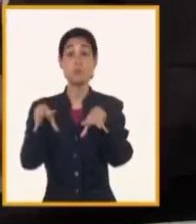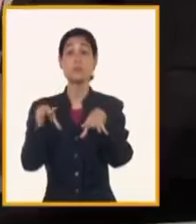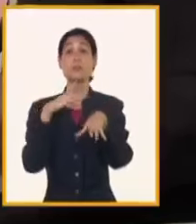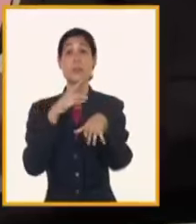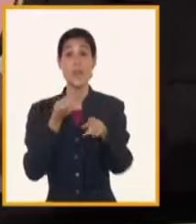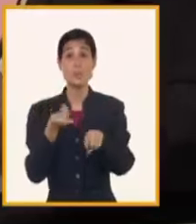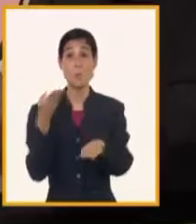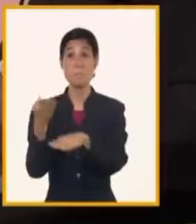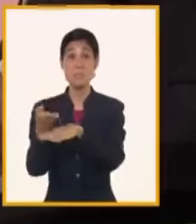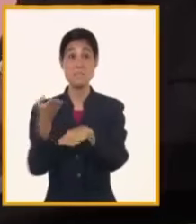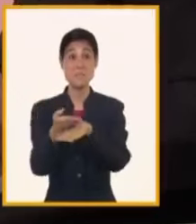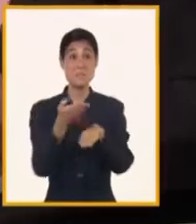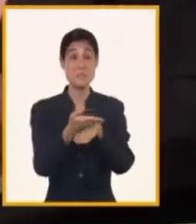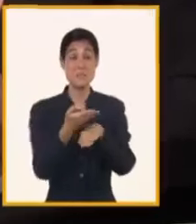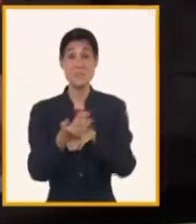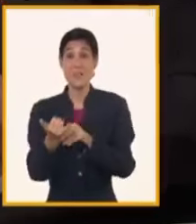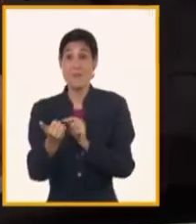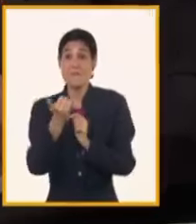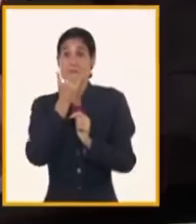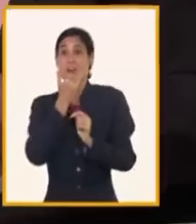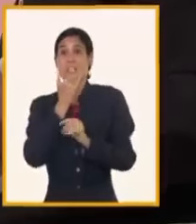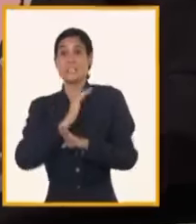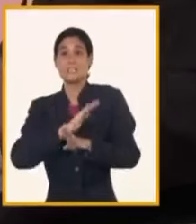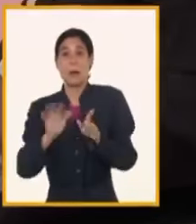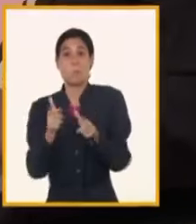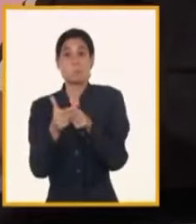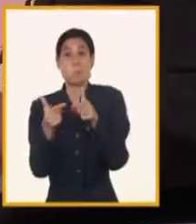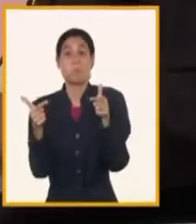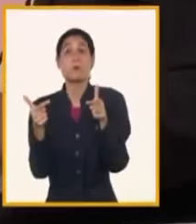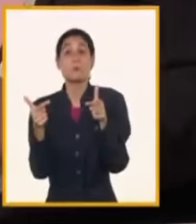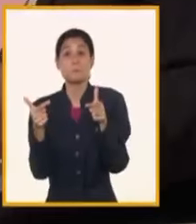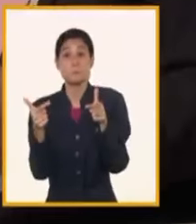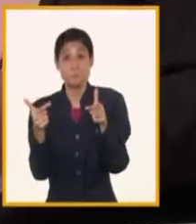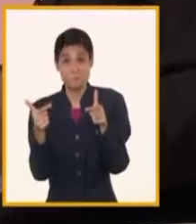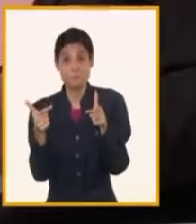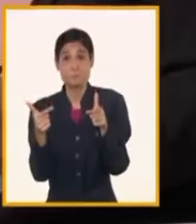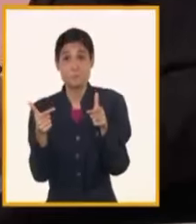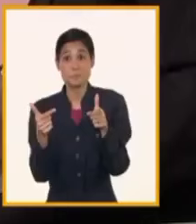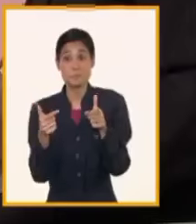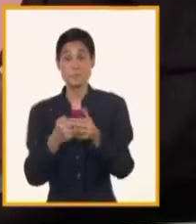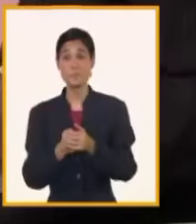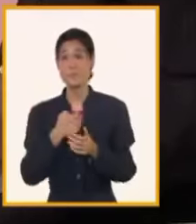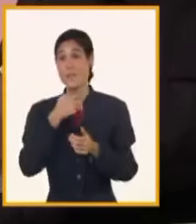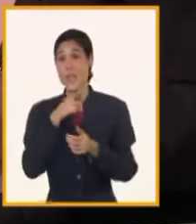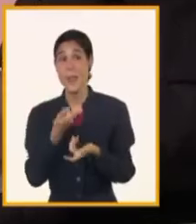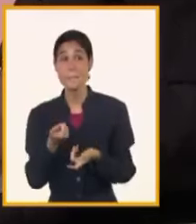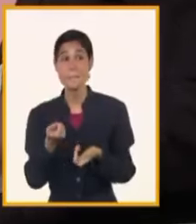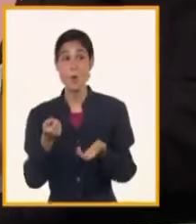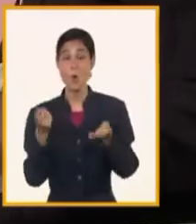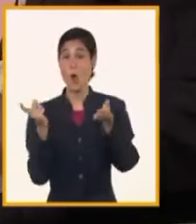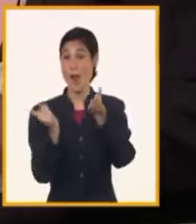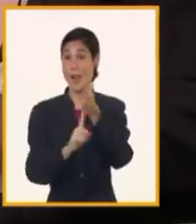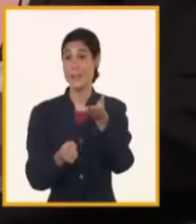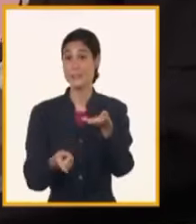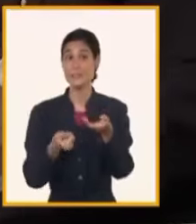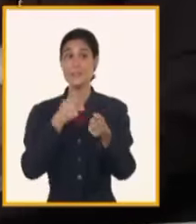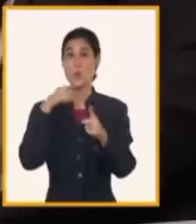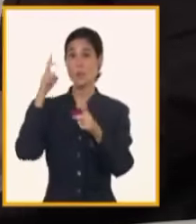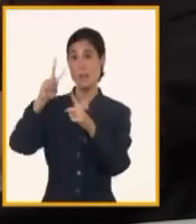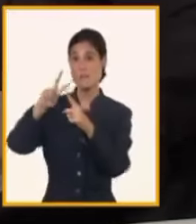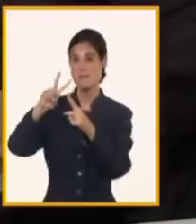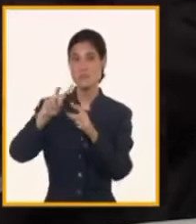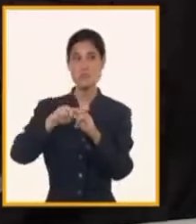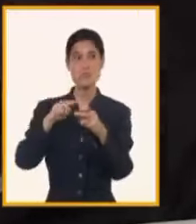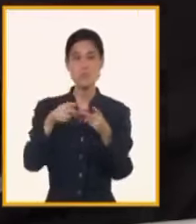a nosotros cuando hay un crecimiento por arriba del 3% nos Alarma a los eléctricos nos alarma esos crecimientos ya no son normales